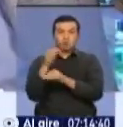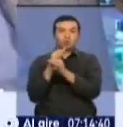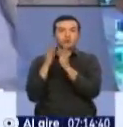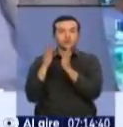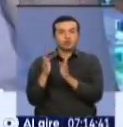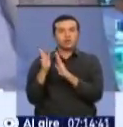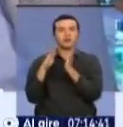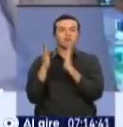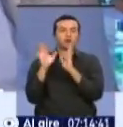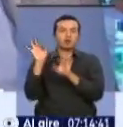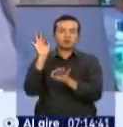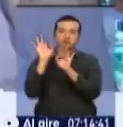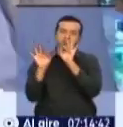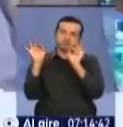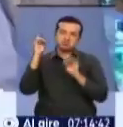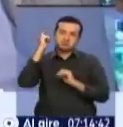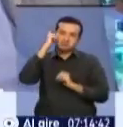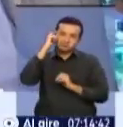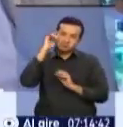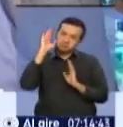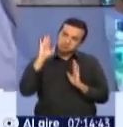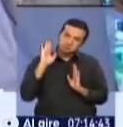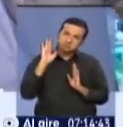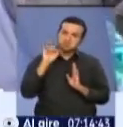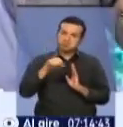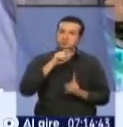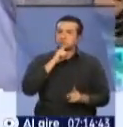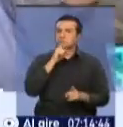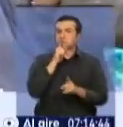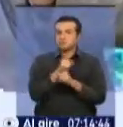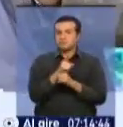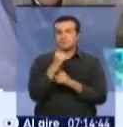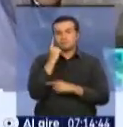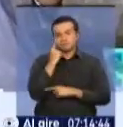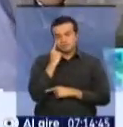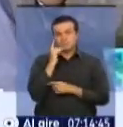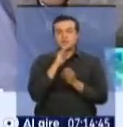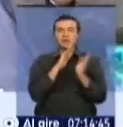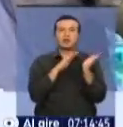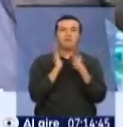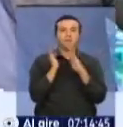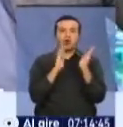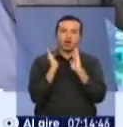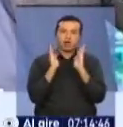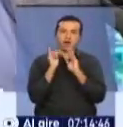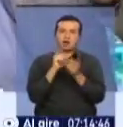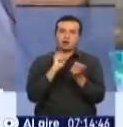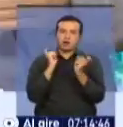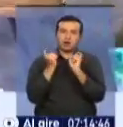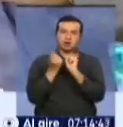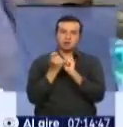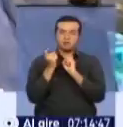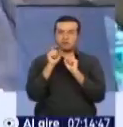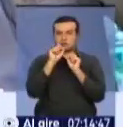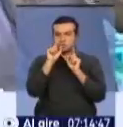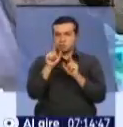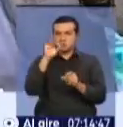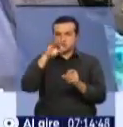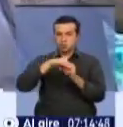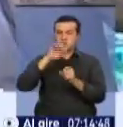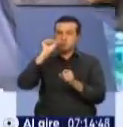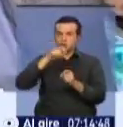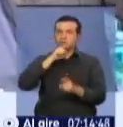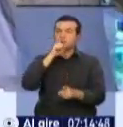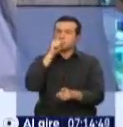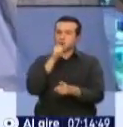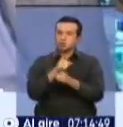funcionarios transitorios. Creo que sería un sistema que siempre tendrá que haber una transitoriedad. Es la única manera que la consulta popular se